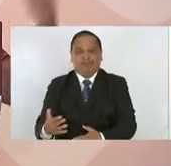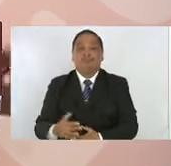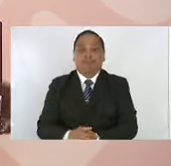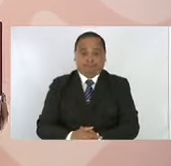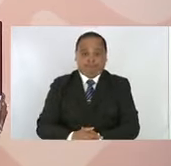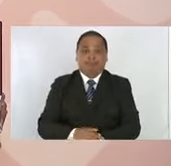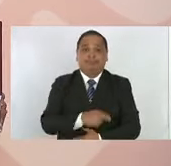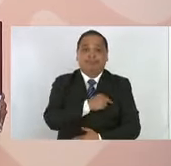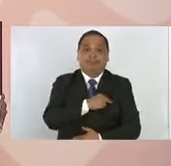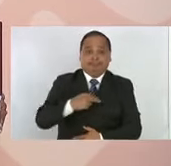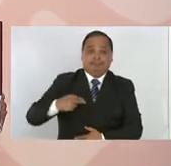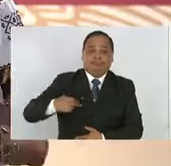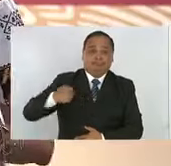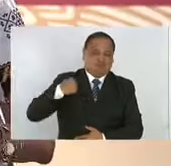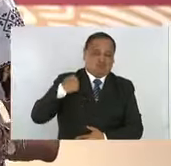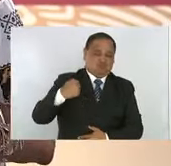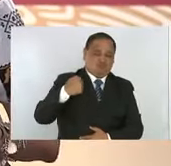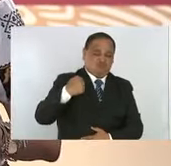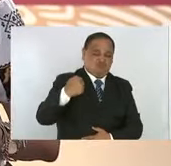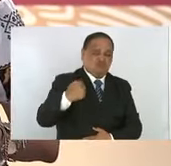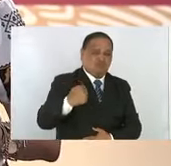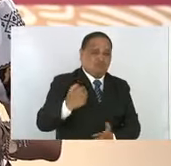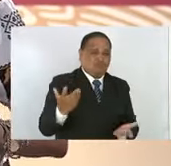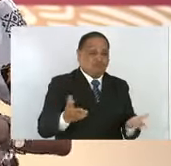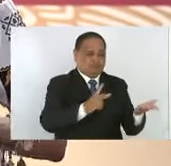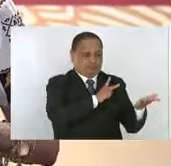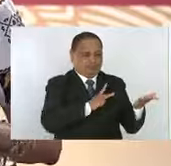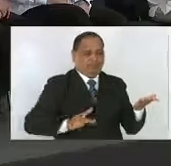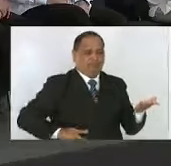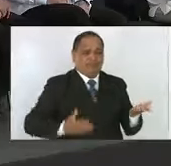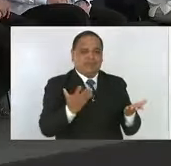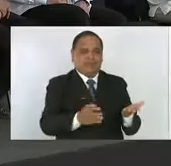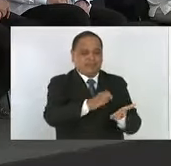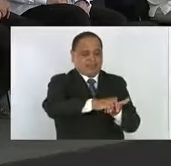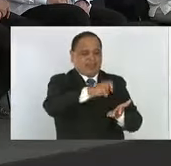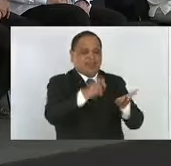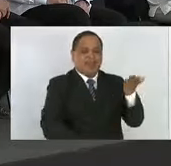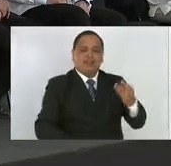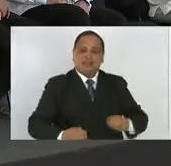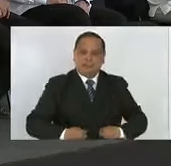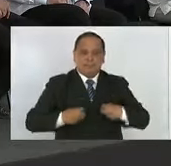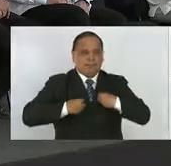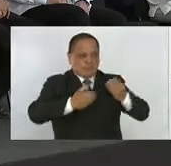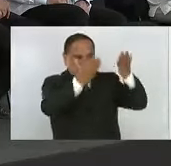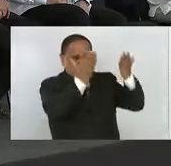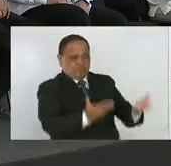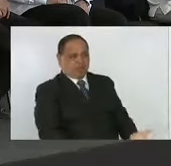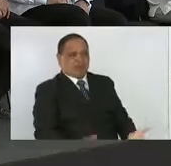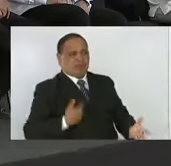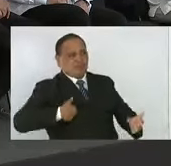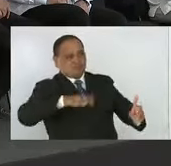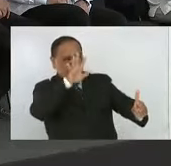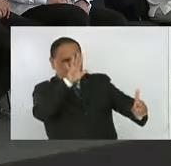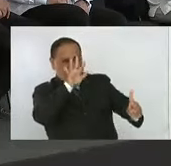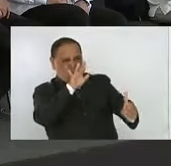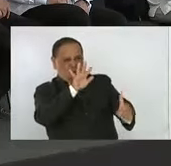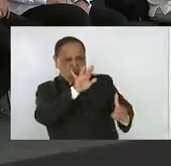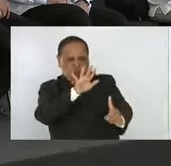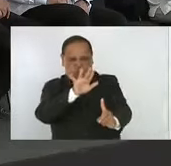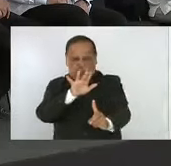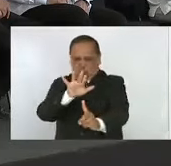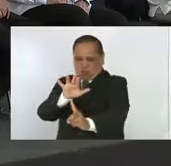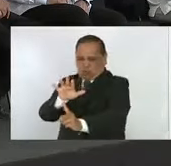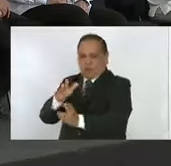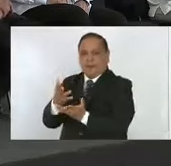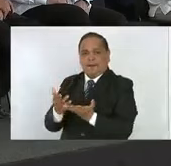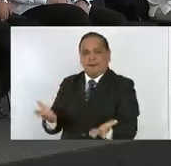la que llevó mi presidente Andrés Manuel. Es un ejemplo de vida. Para nosotros es tantas cosas. Les digo, es el guía,